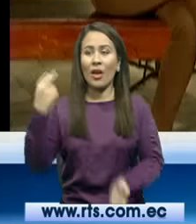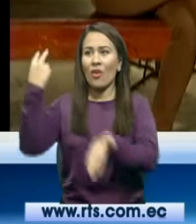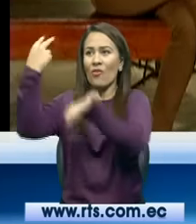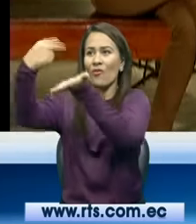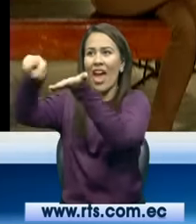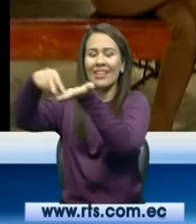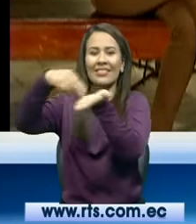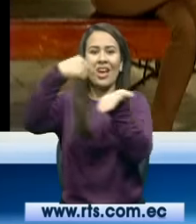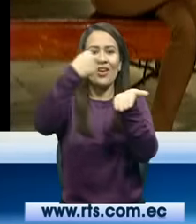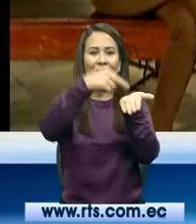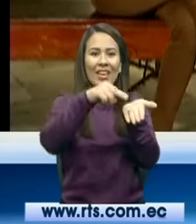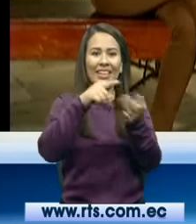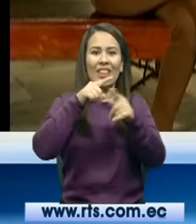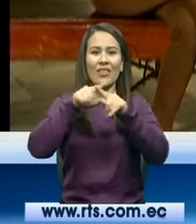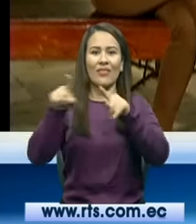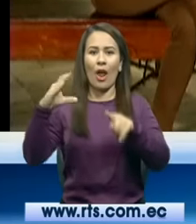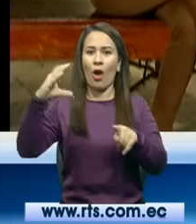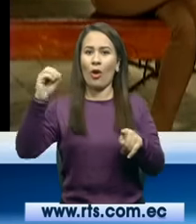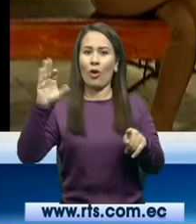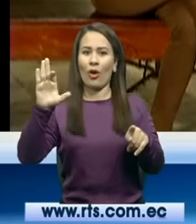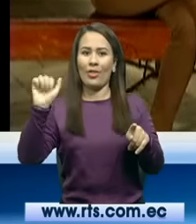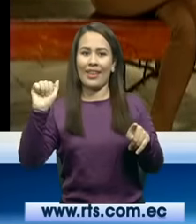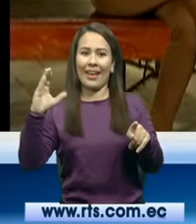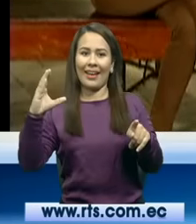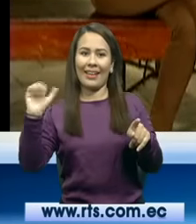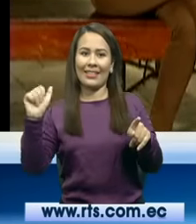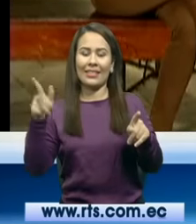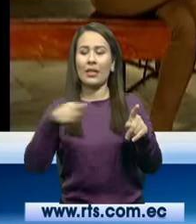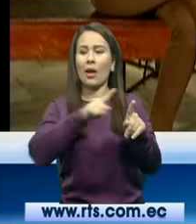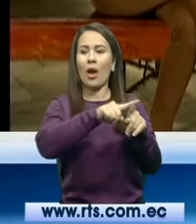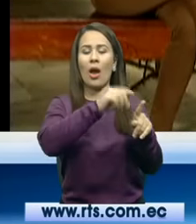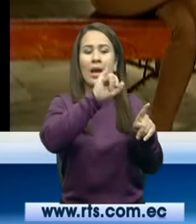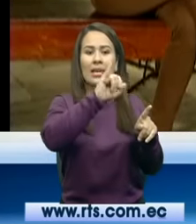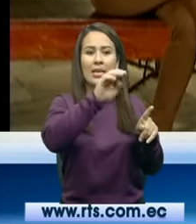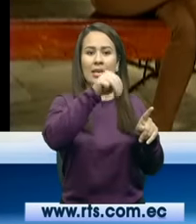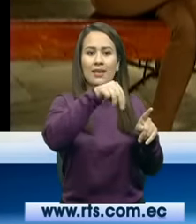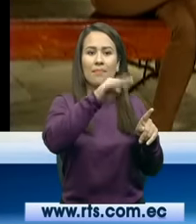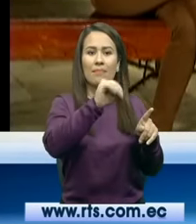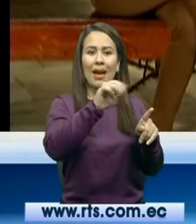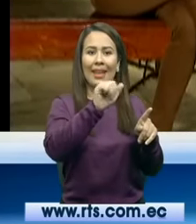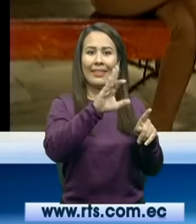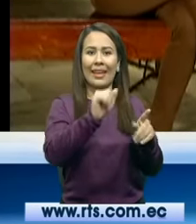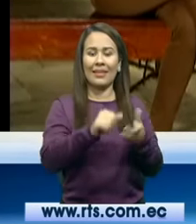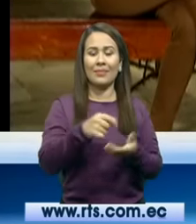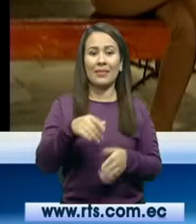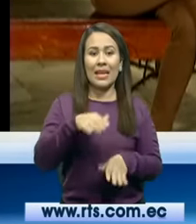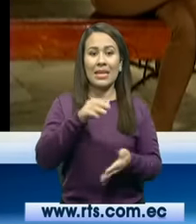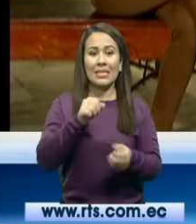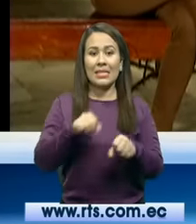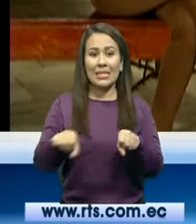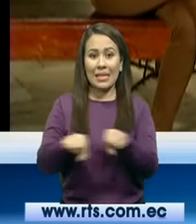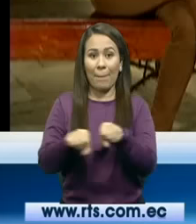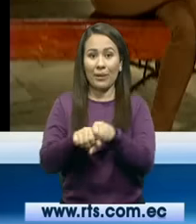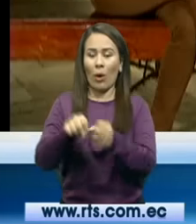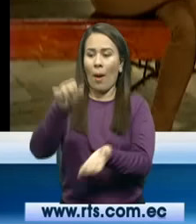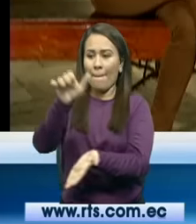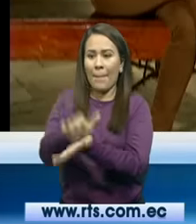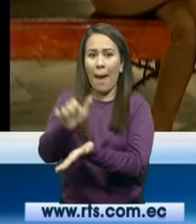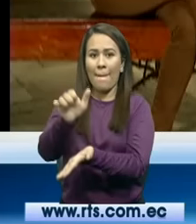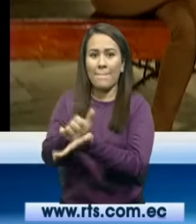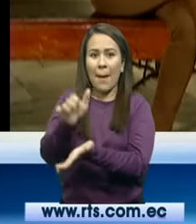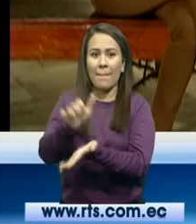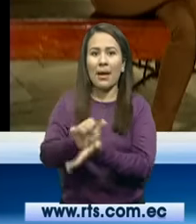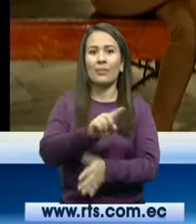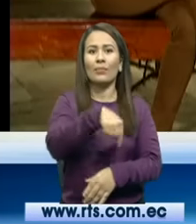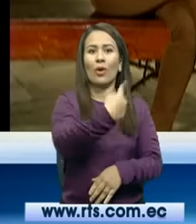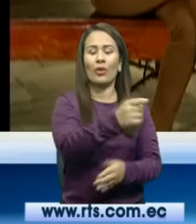bailes es diferente Cotacachi con Imantag. El Cotacachi es el zapateo, tas, tas, tas, y en Imantag se baila justas,